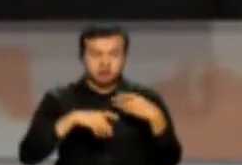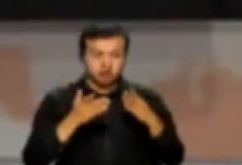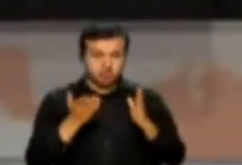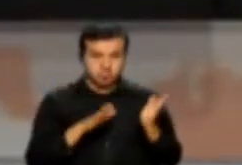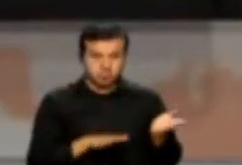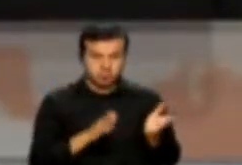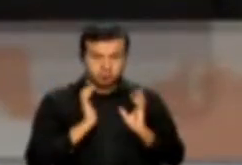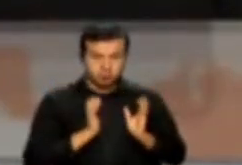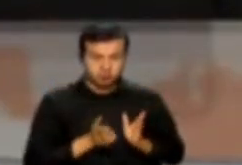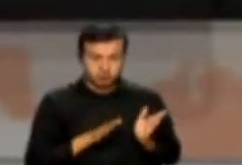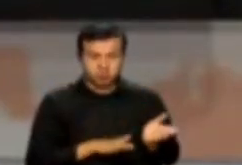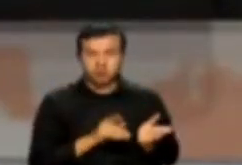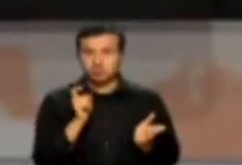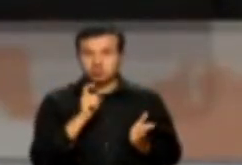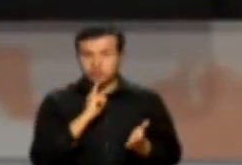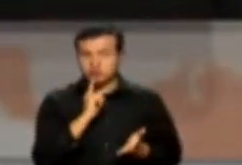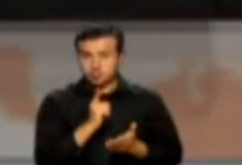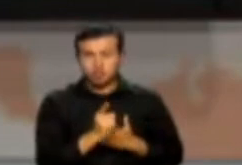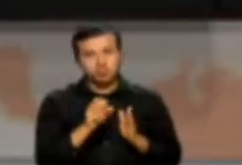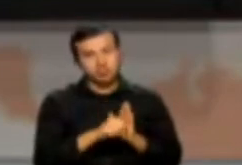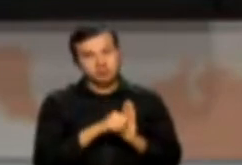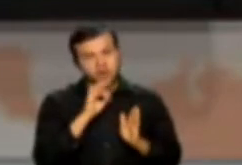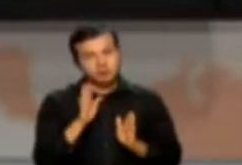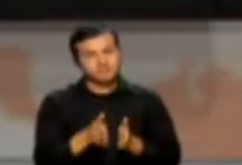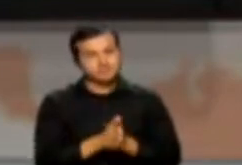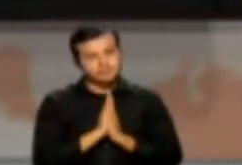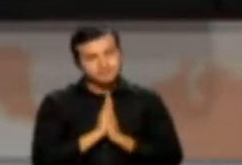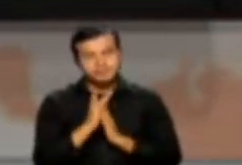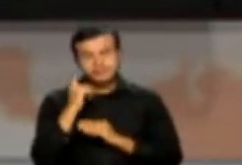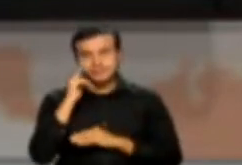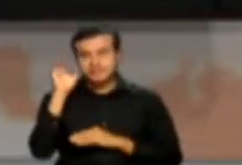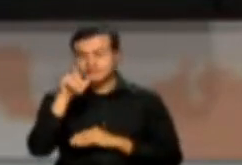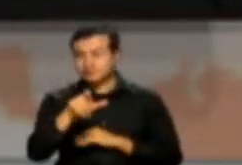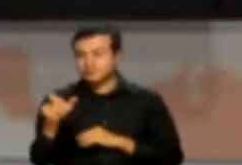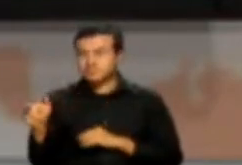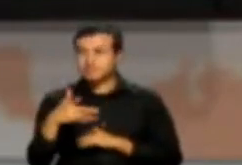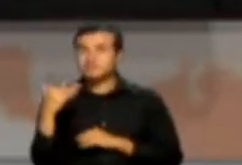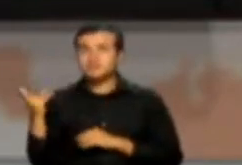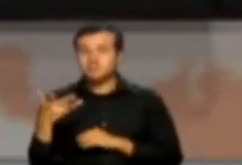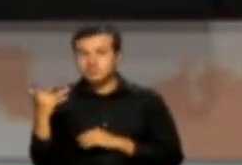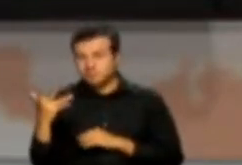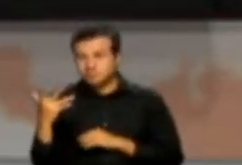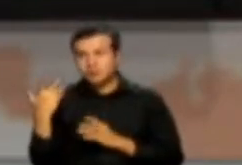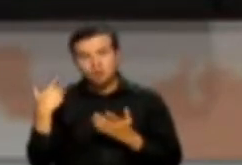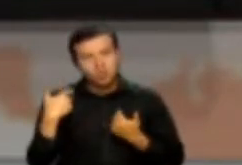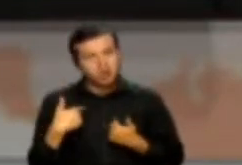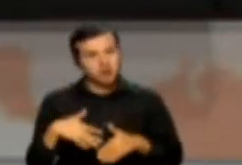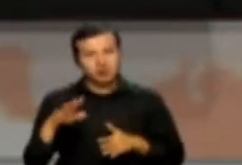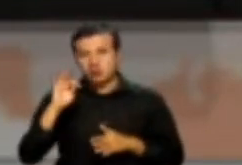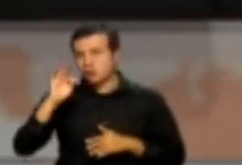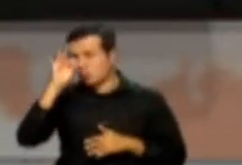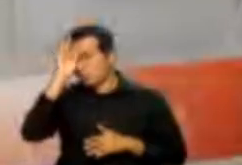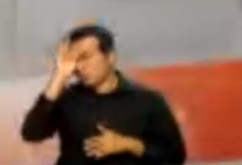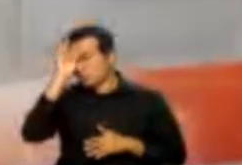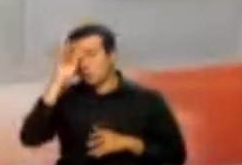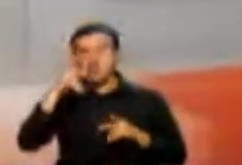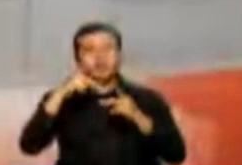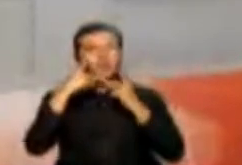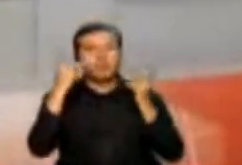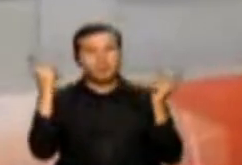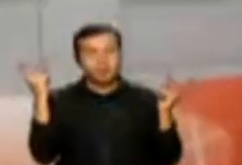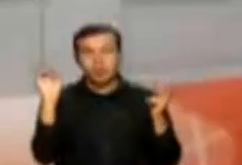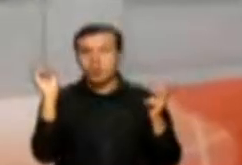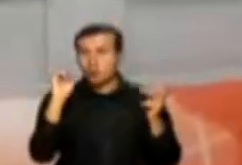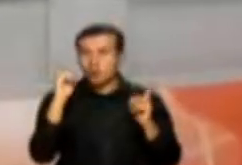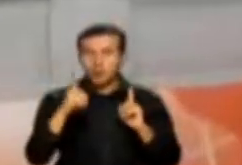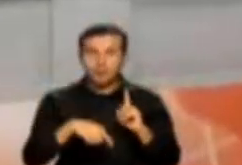es decir necesitamos de la donación la búsqueda del donante se la realiza a nivel de cualquier hospital de la red pública o